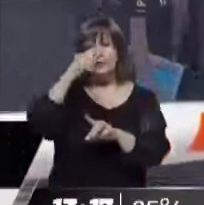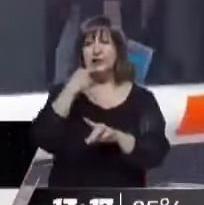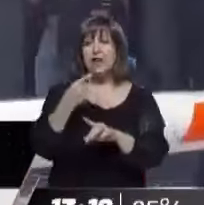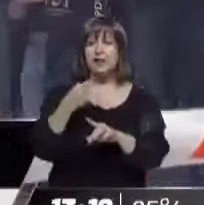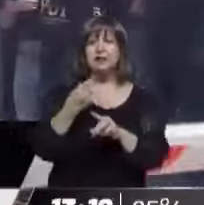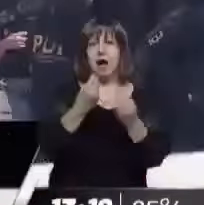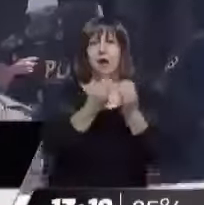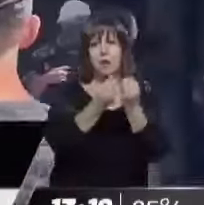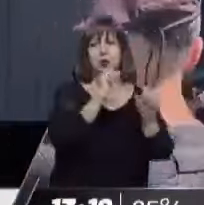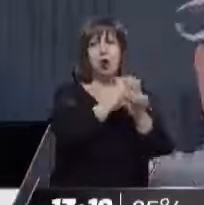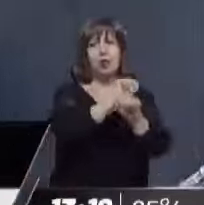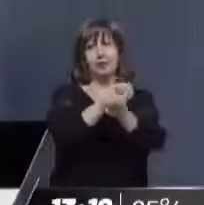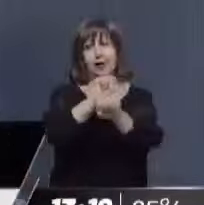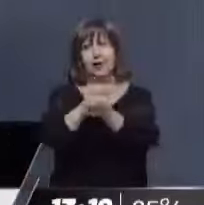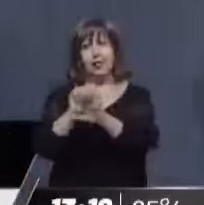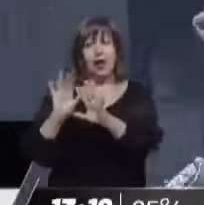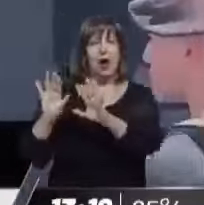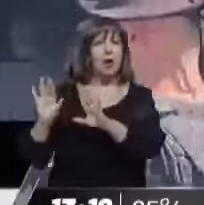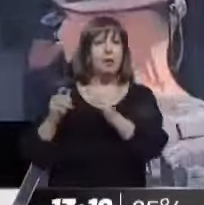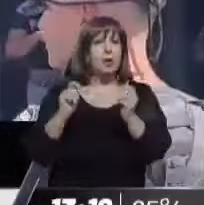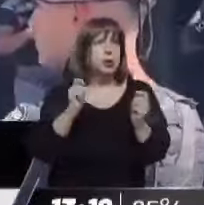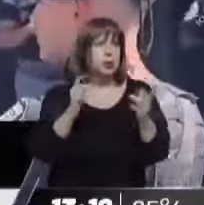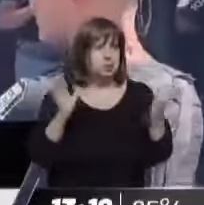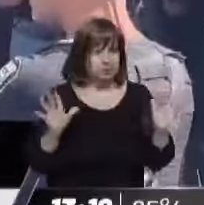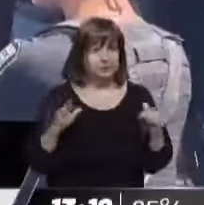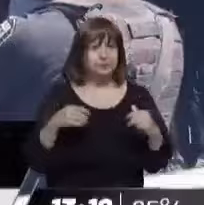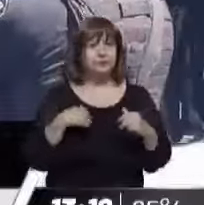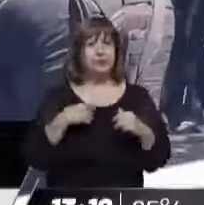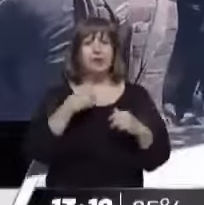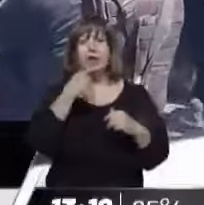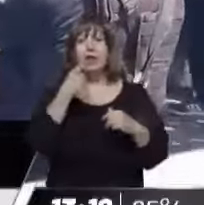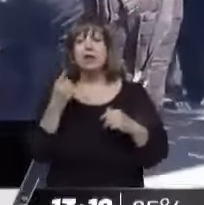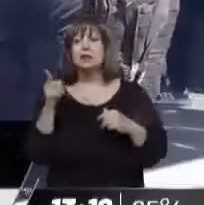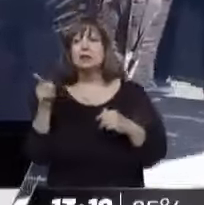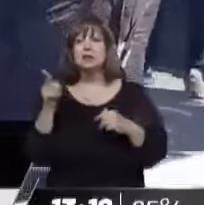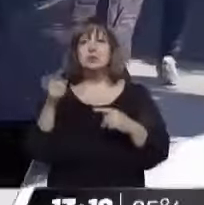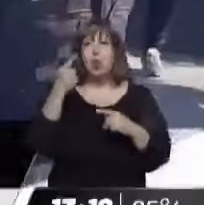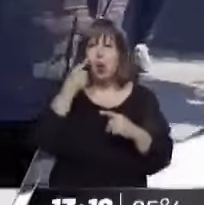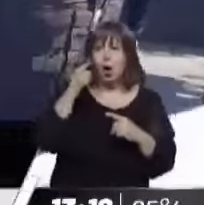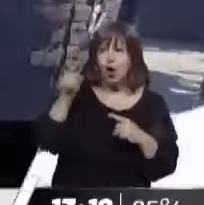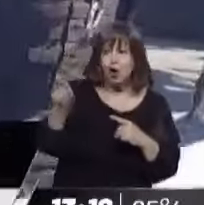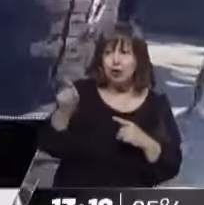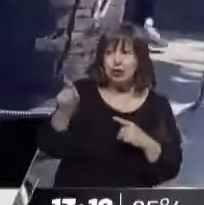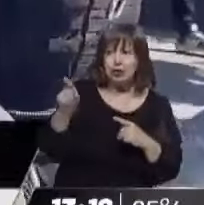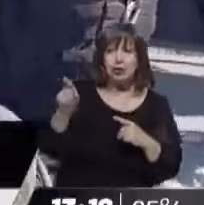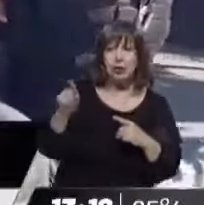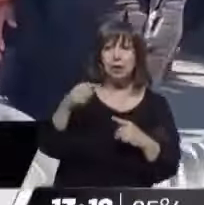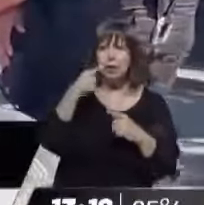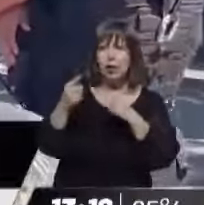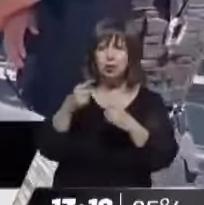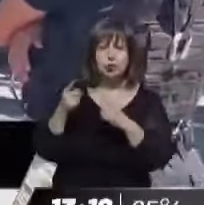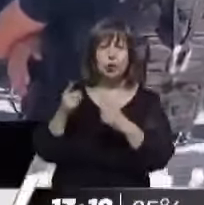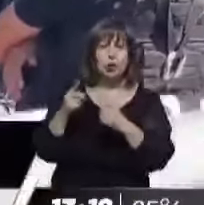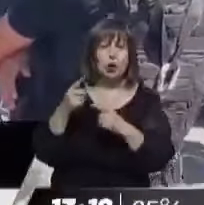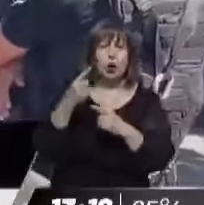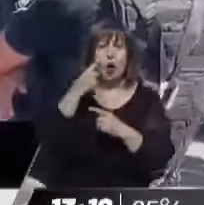¿ustedes conocen a alguien? ¿No? Bueno, acá no quieren hablar porque justamente me dice... uno me dice que no quiere hablar, pero